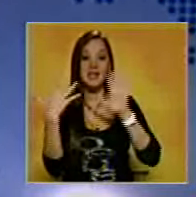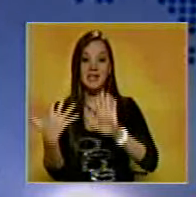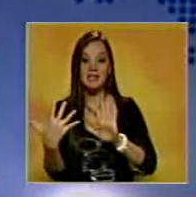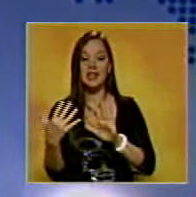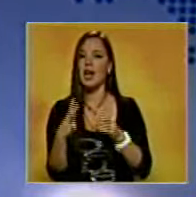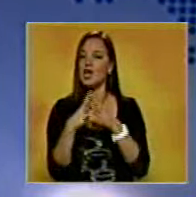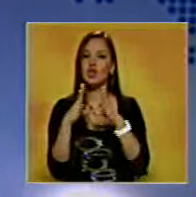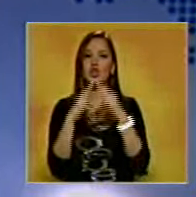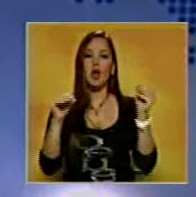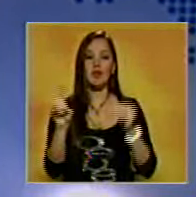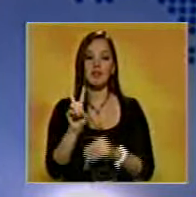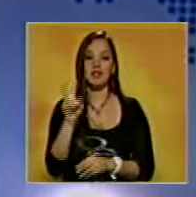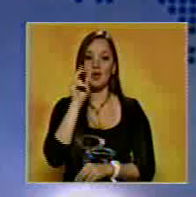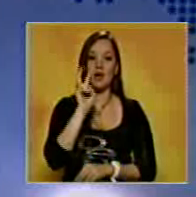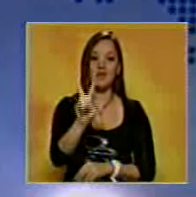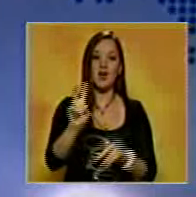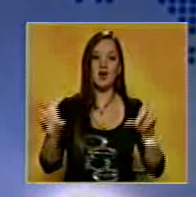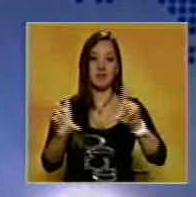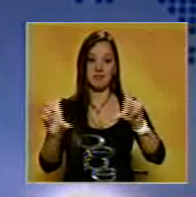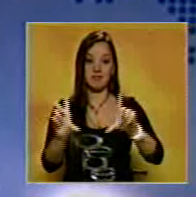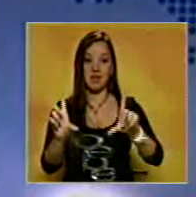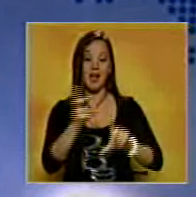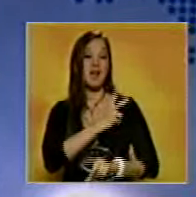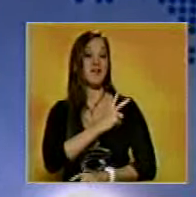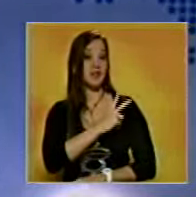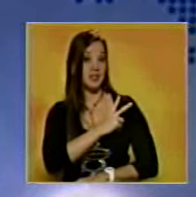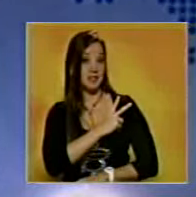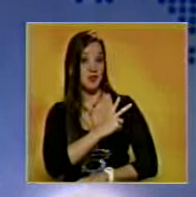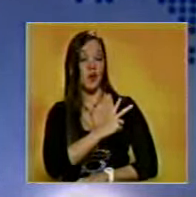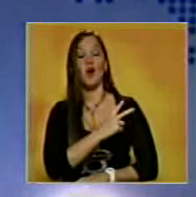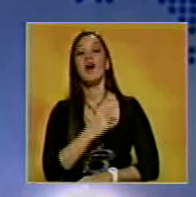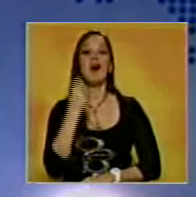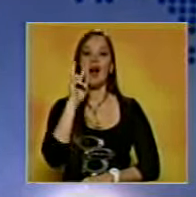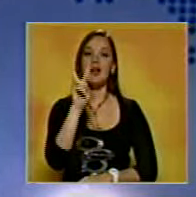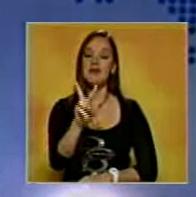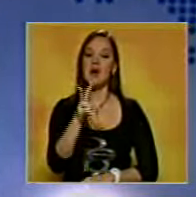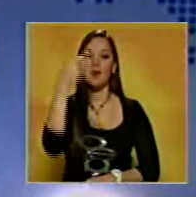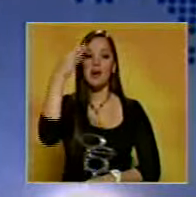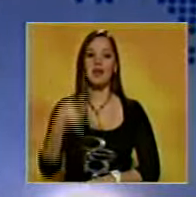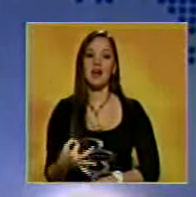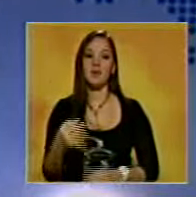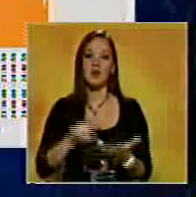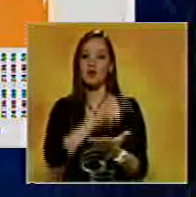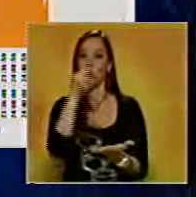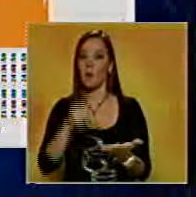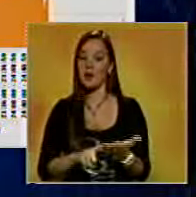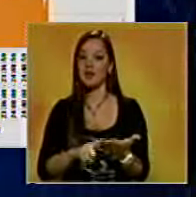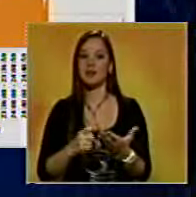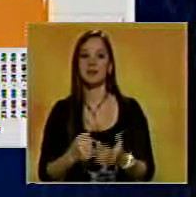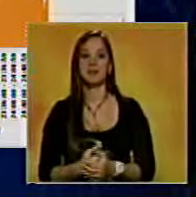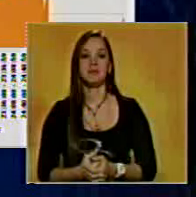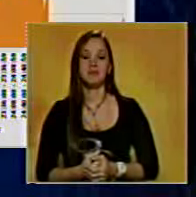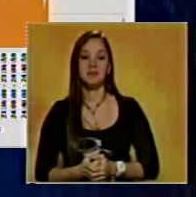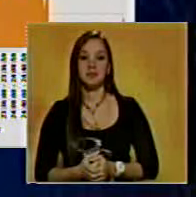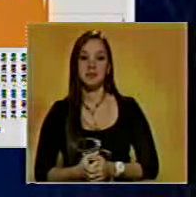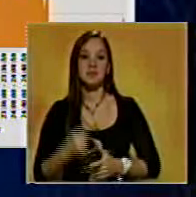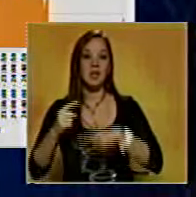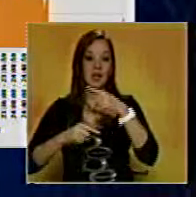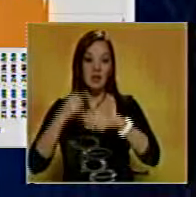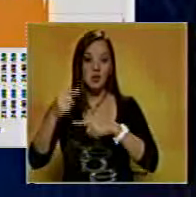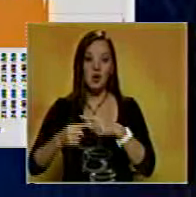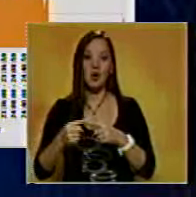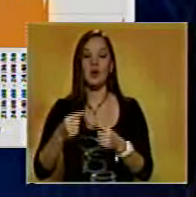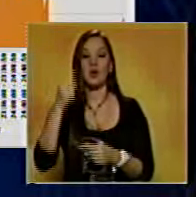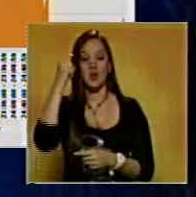evento electoral por nuestra pantalla, reconfirmando así su indiscutible credibilidad total. Minuto a minuto,